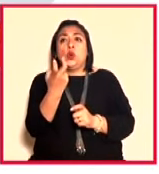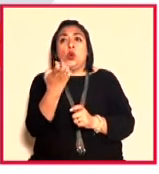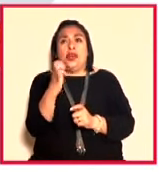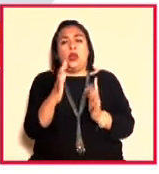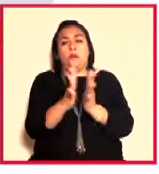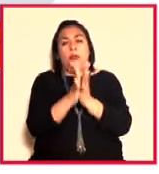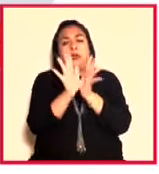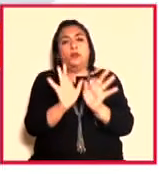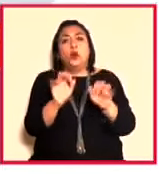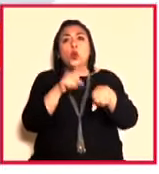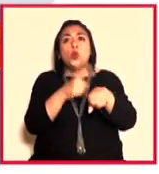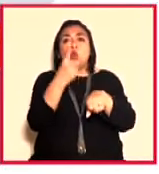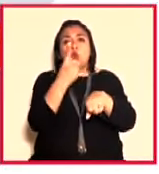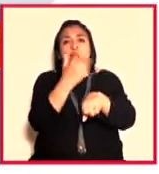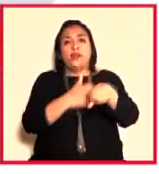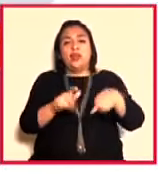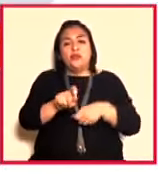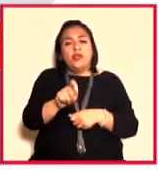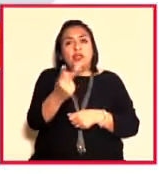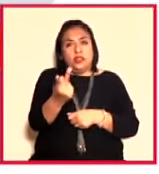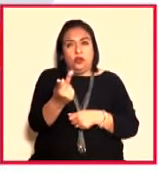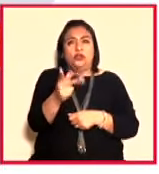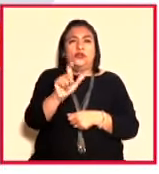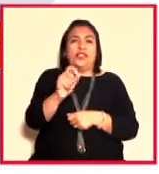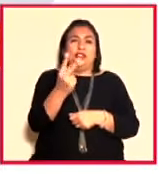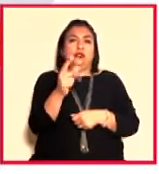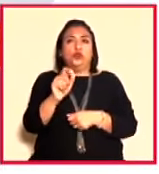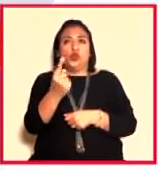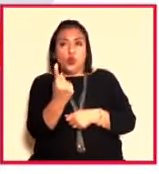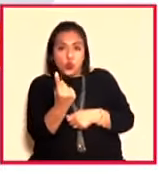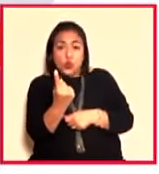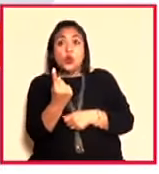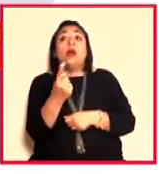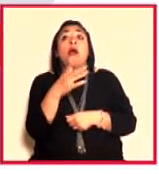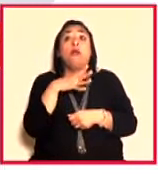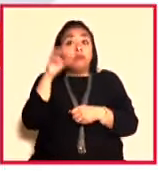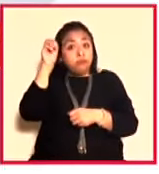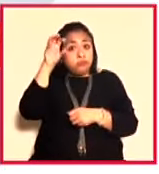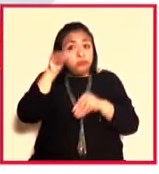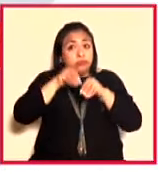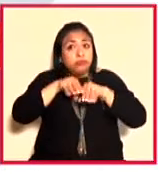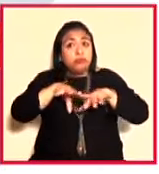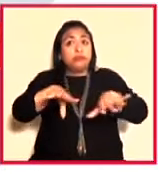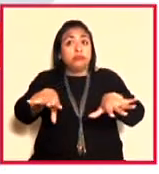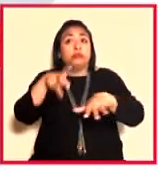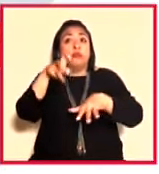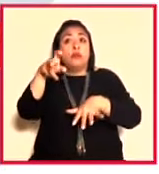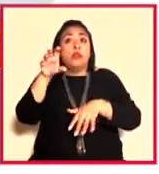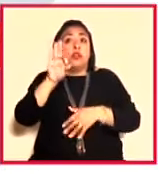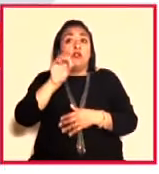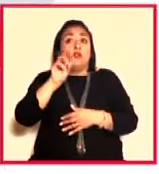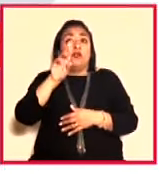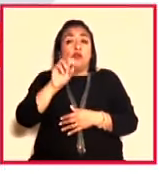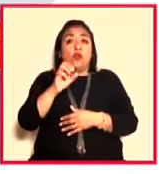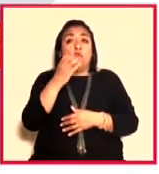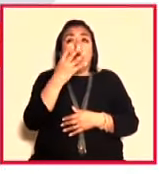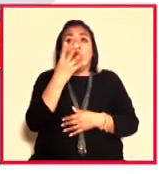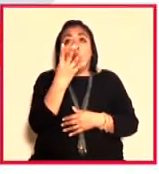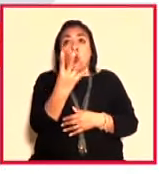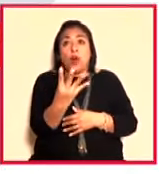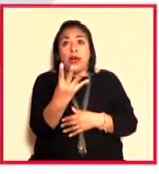1:00 p.m, Canal 22, por medio de la señal 22.1, va a transmitir específicamente el foro 4, si les interesa